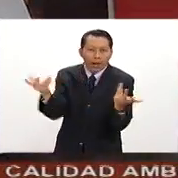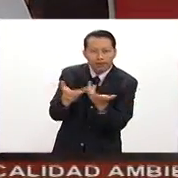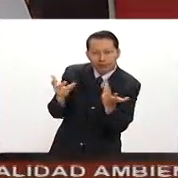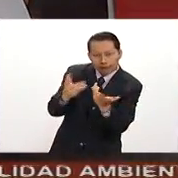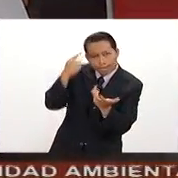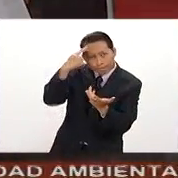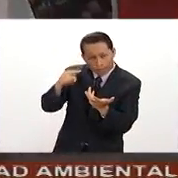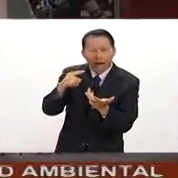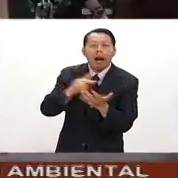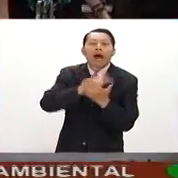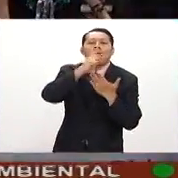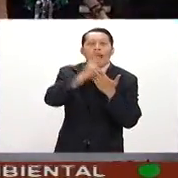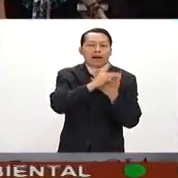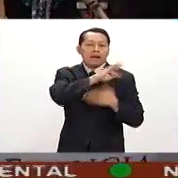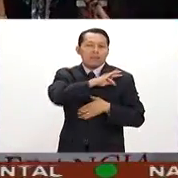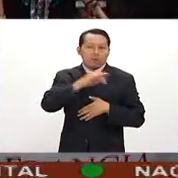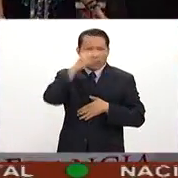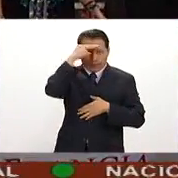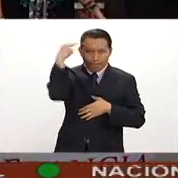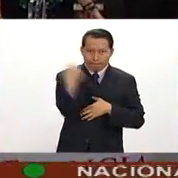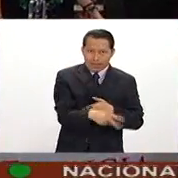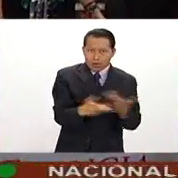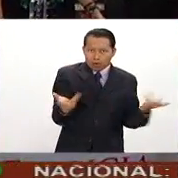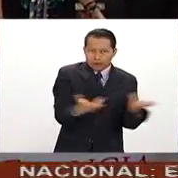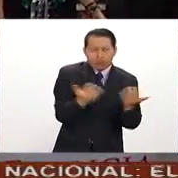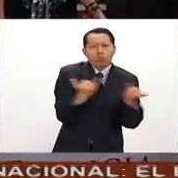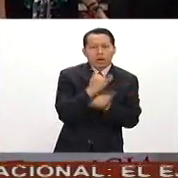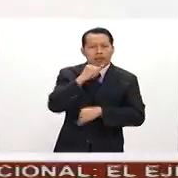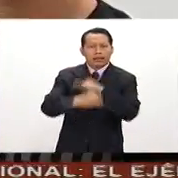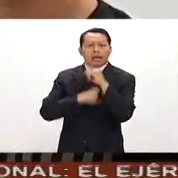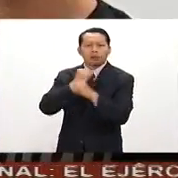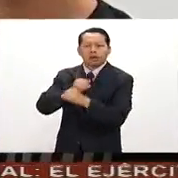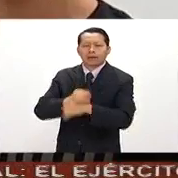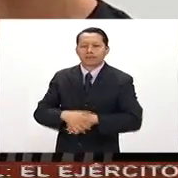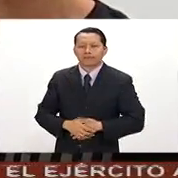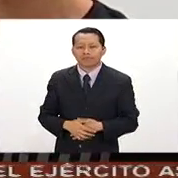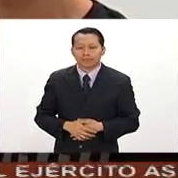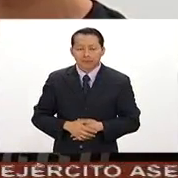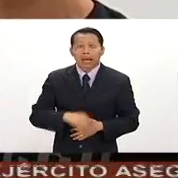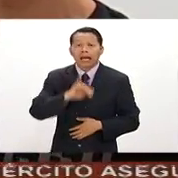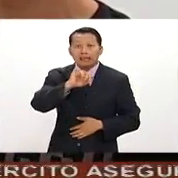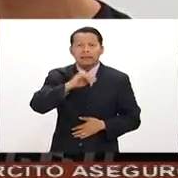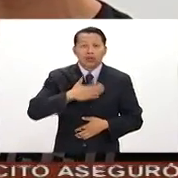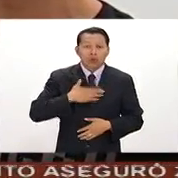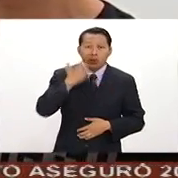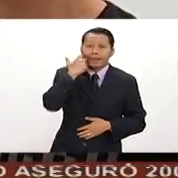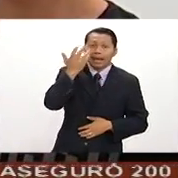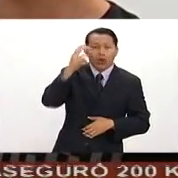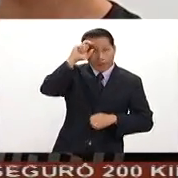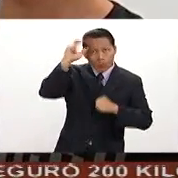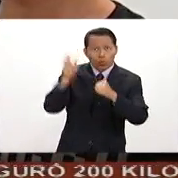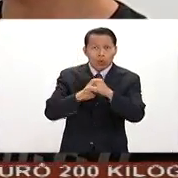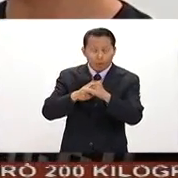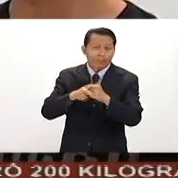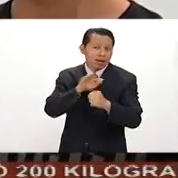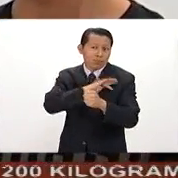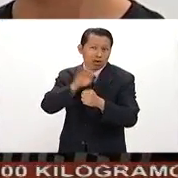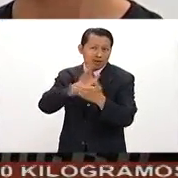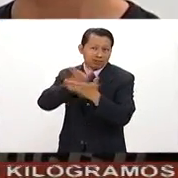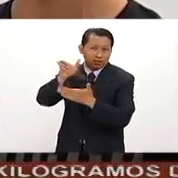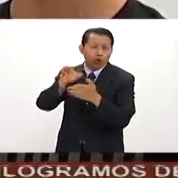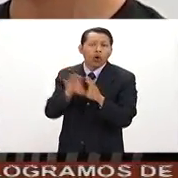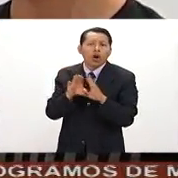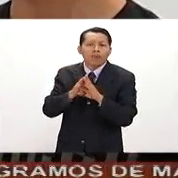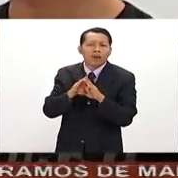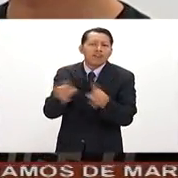incorporar sus proyectos al mercado nacional e internacional. Si yo quiero entrar al mercado europeo y vender